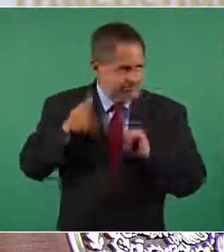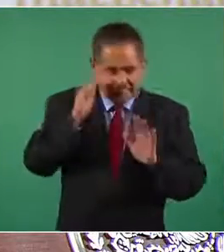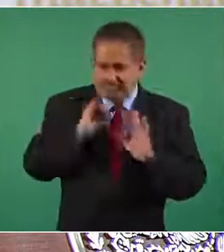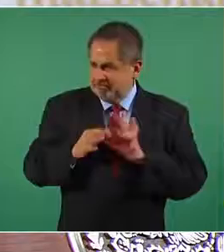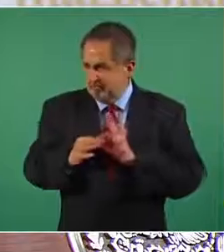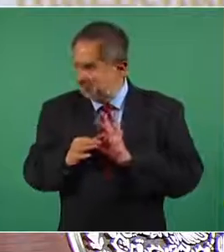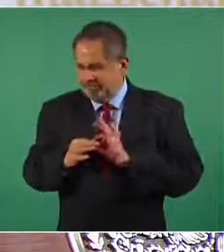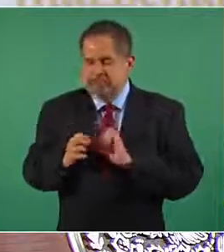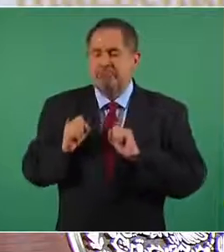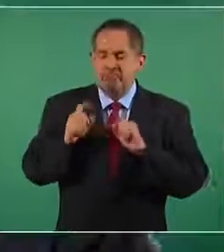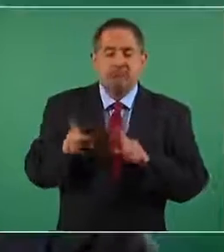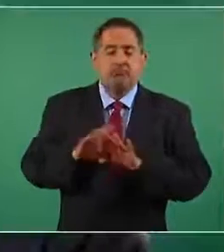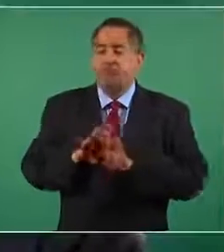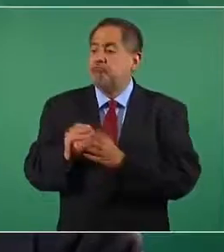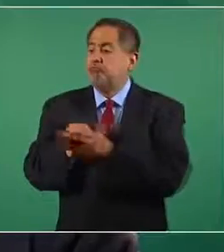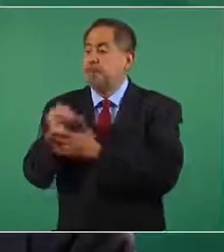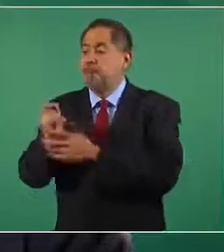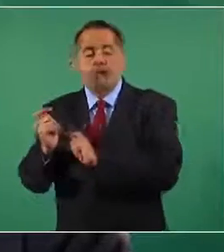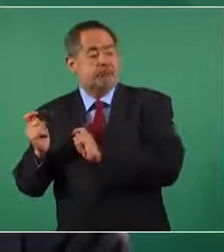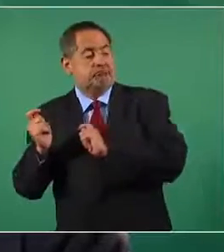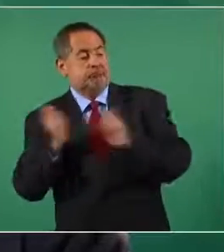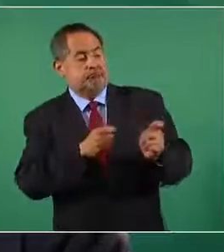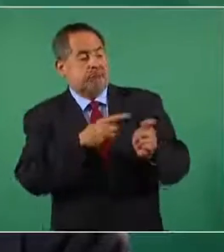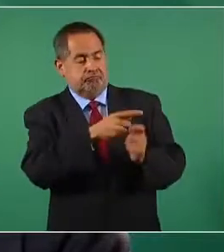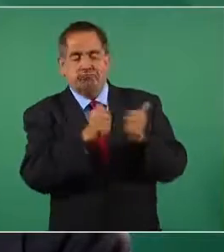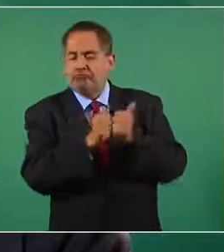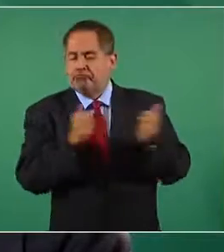los impuso.